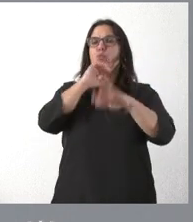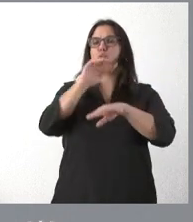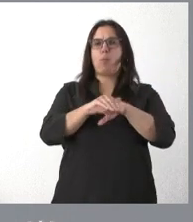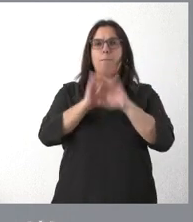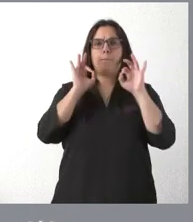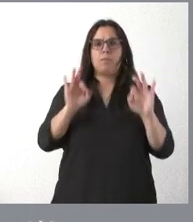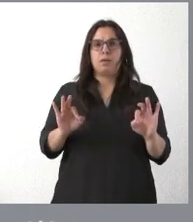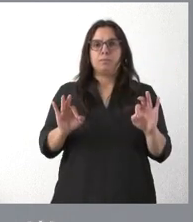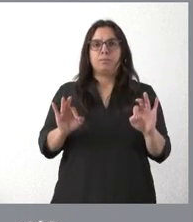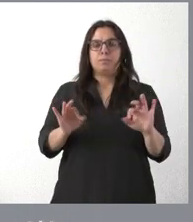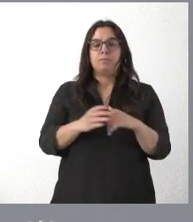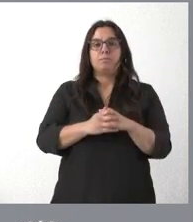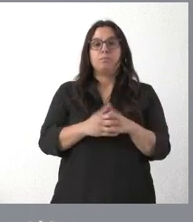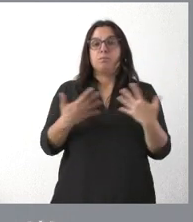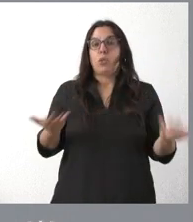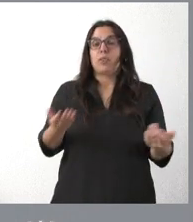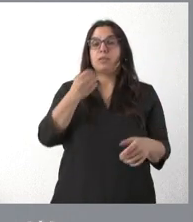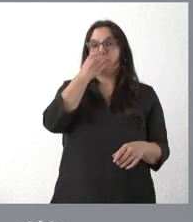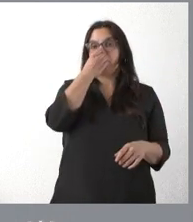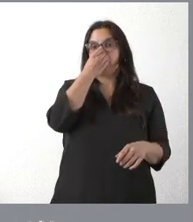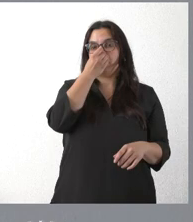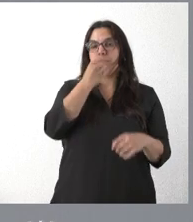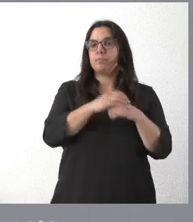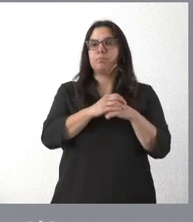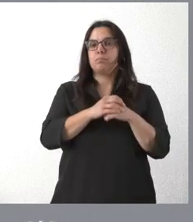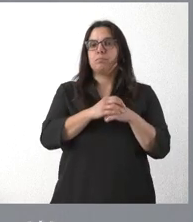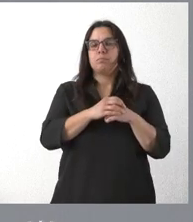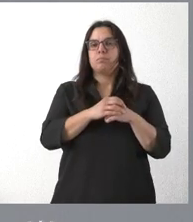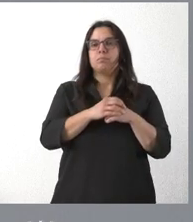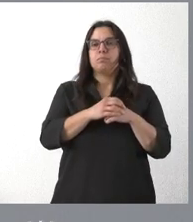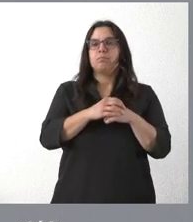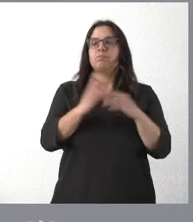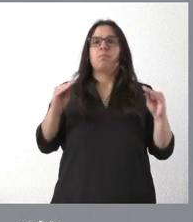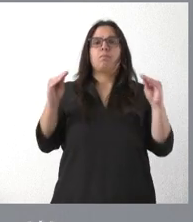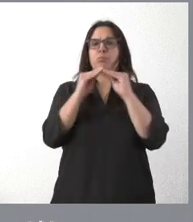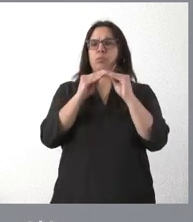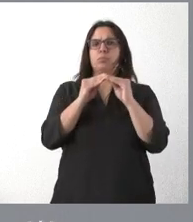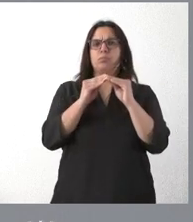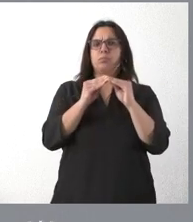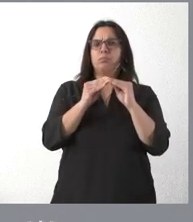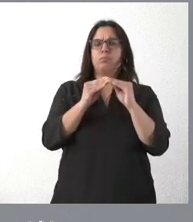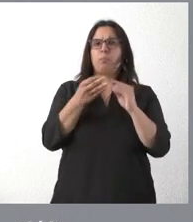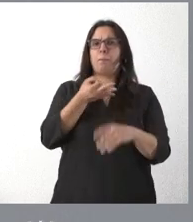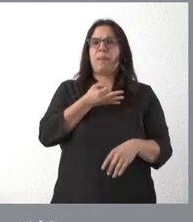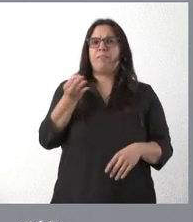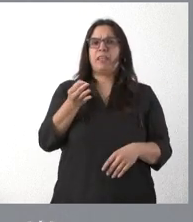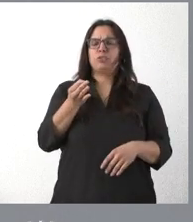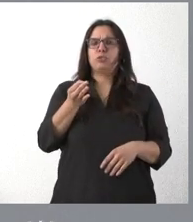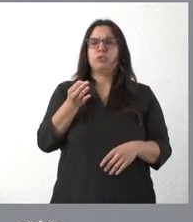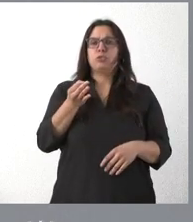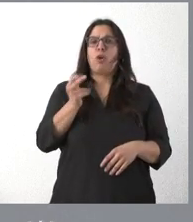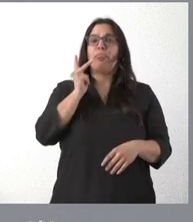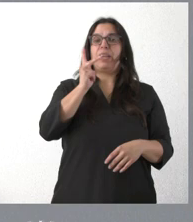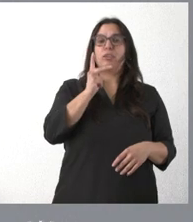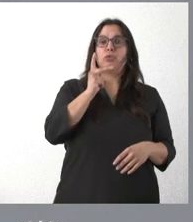y por tanto va a hacer compatible plenamente el acceso a la interrupción